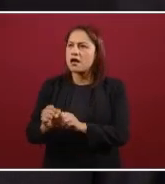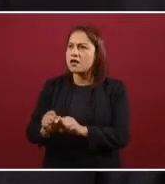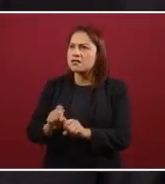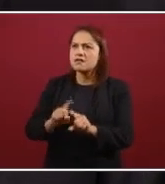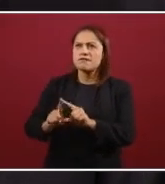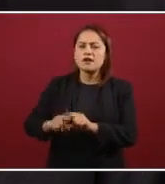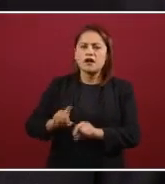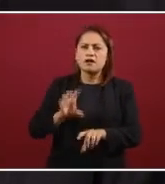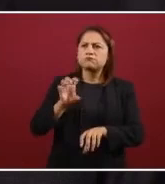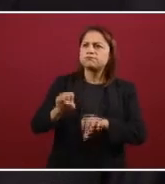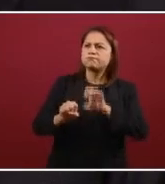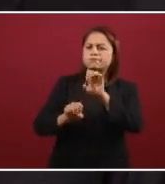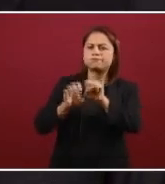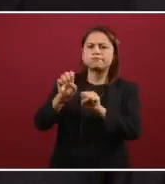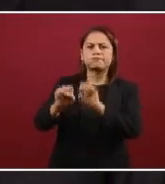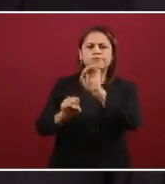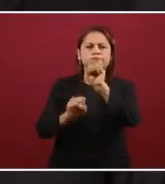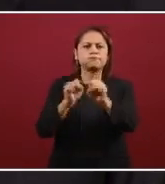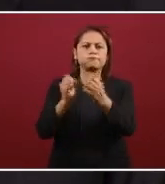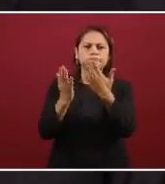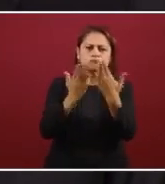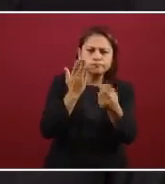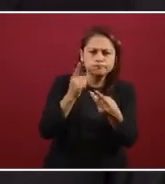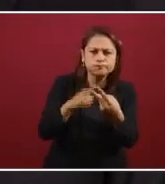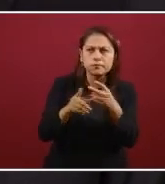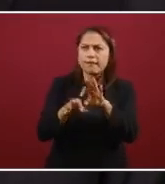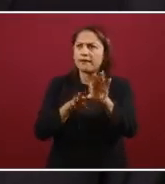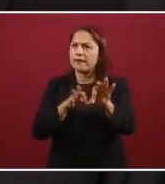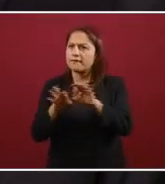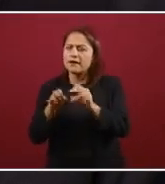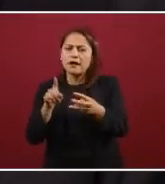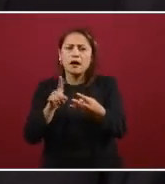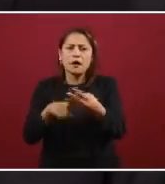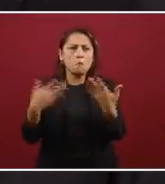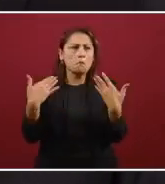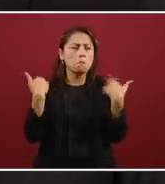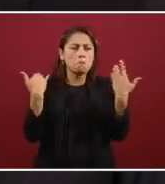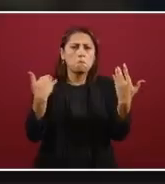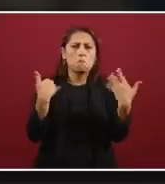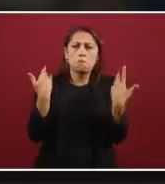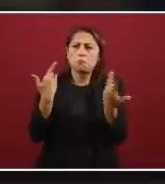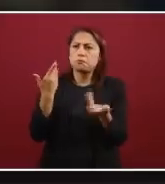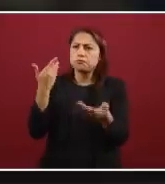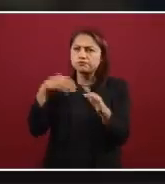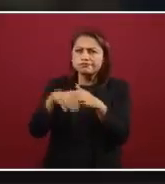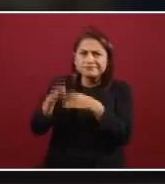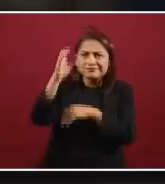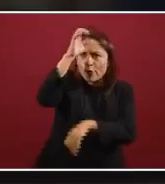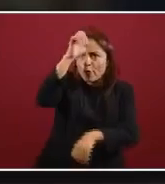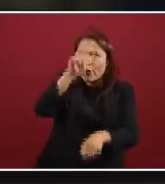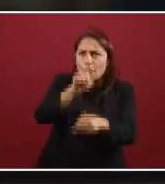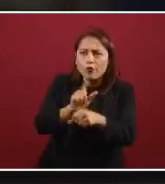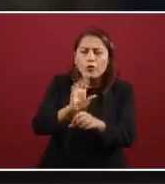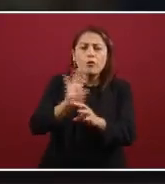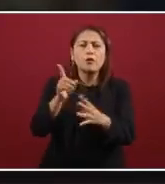trabajo, de diversión, de acceso a la cultura, el deporte,